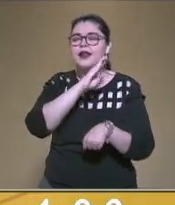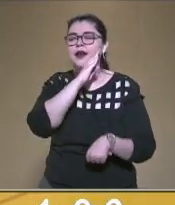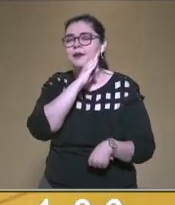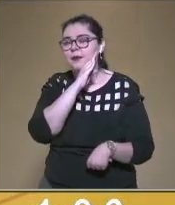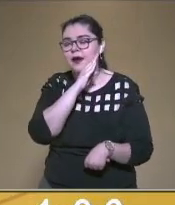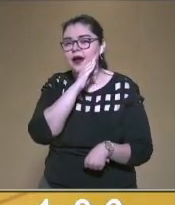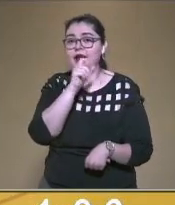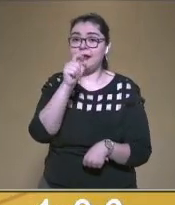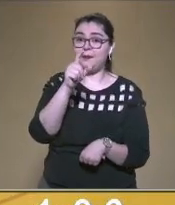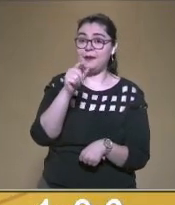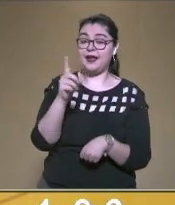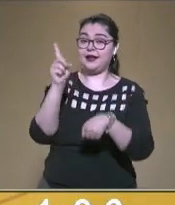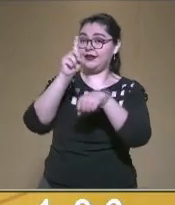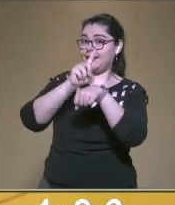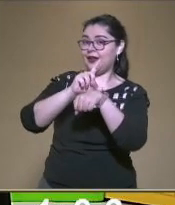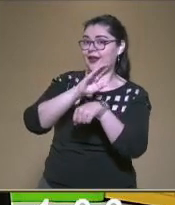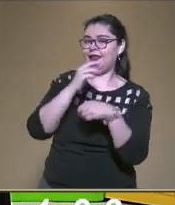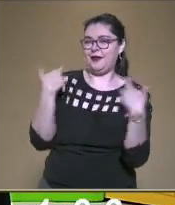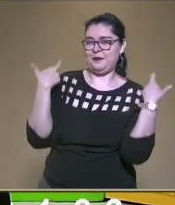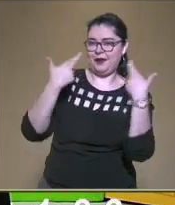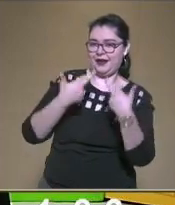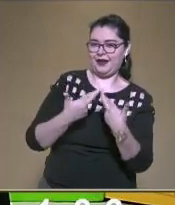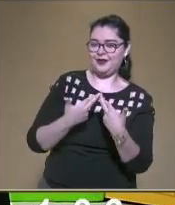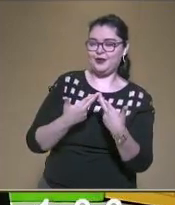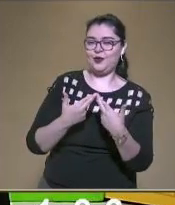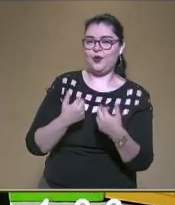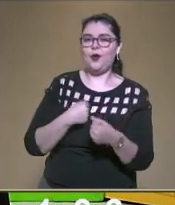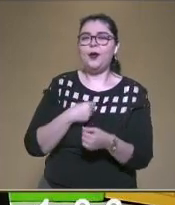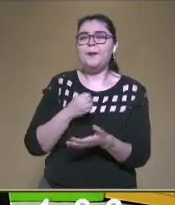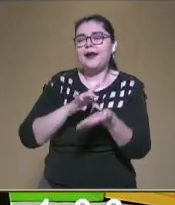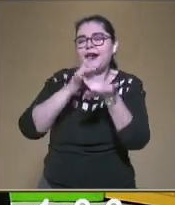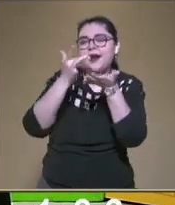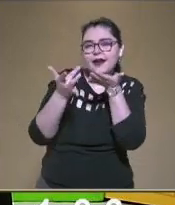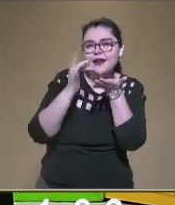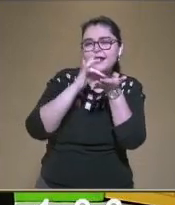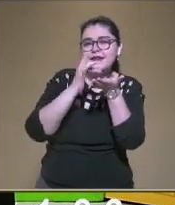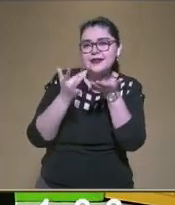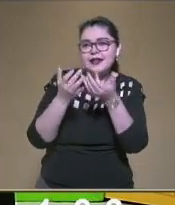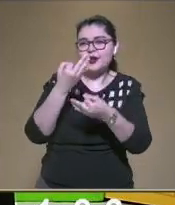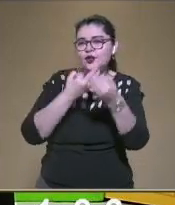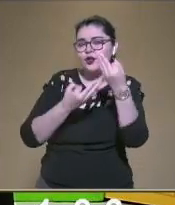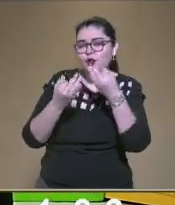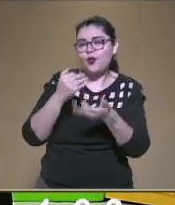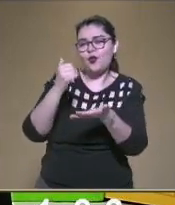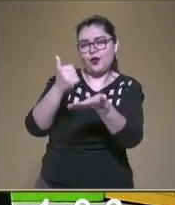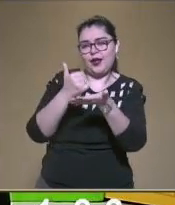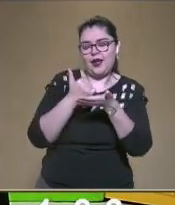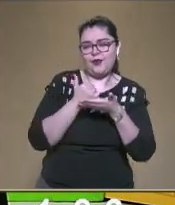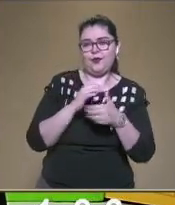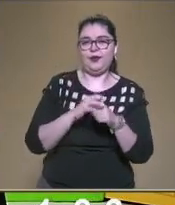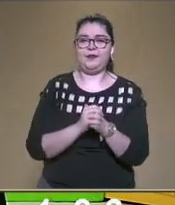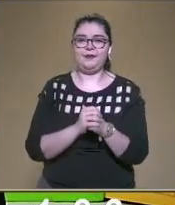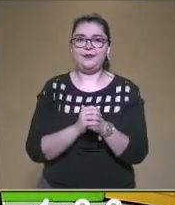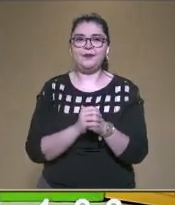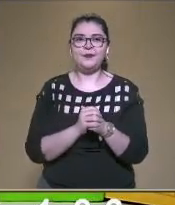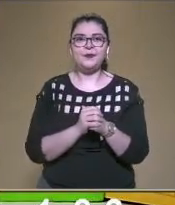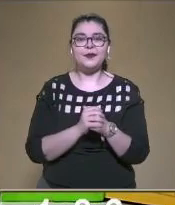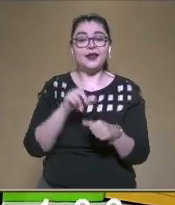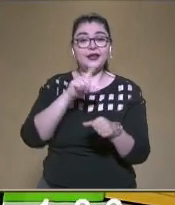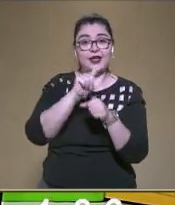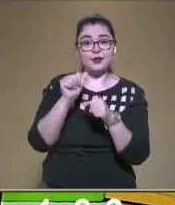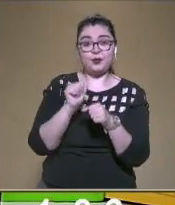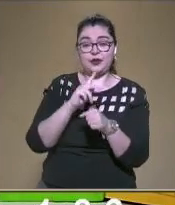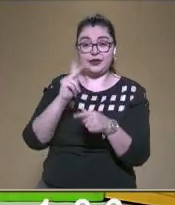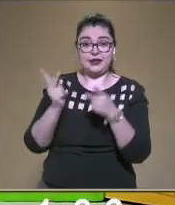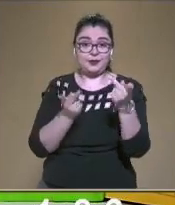Maestro también. Ah, también, muy bien, sí. Es un poema de agradecimiento para el maestro. Muy bien, maestro. Entonces, ya después de estas